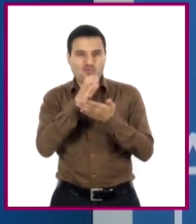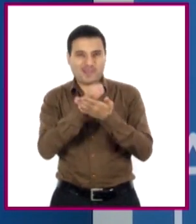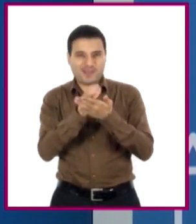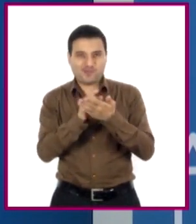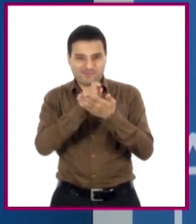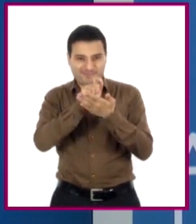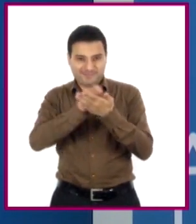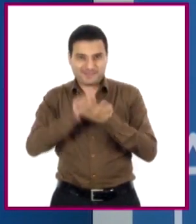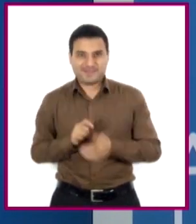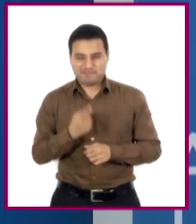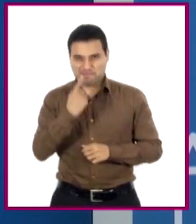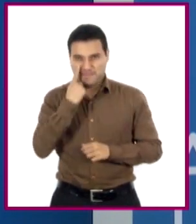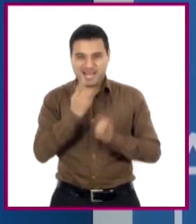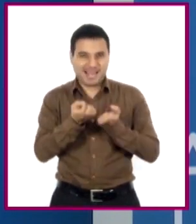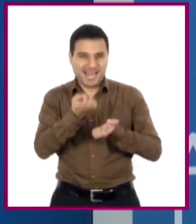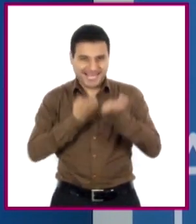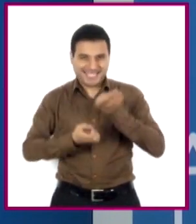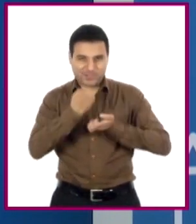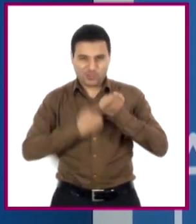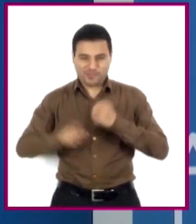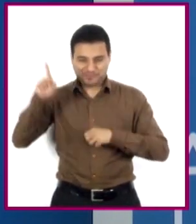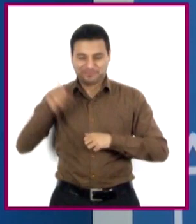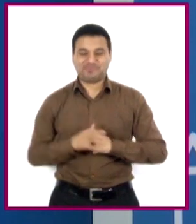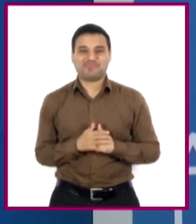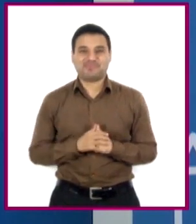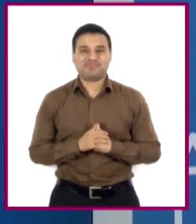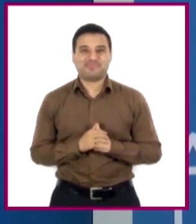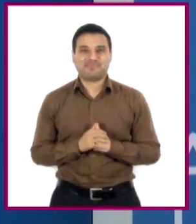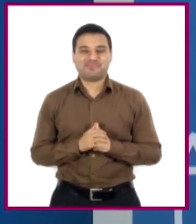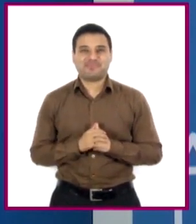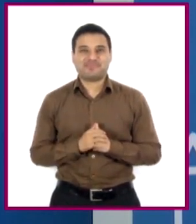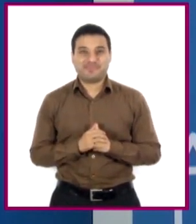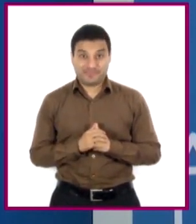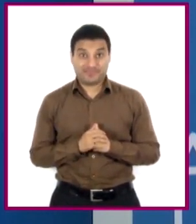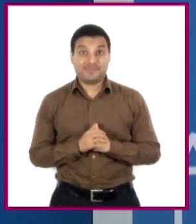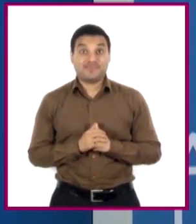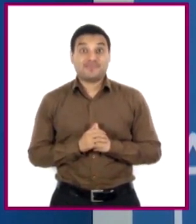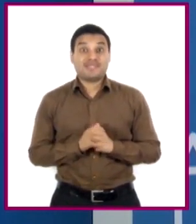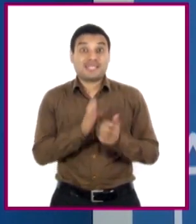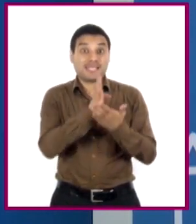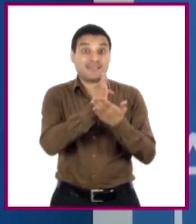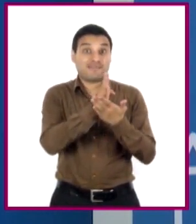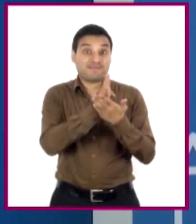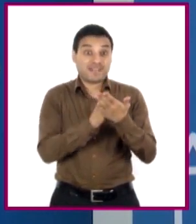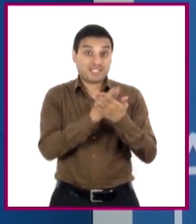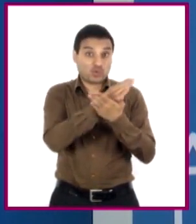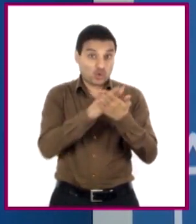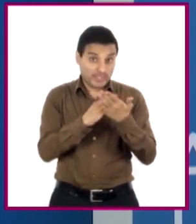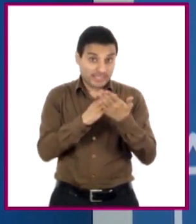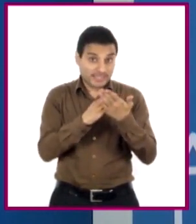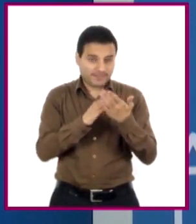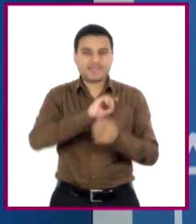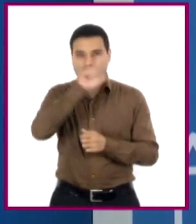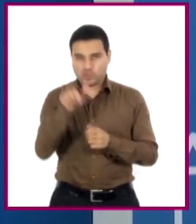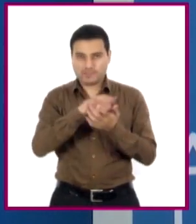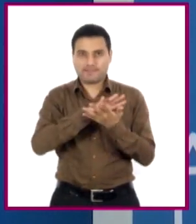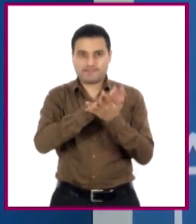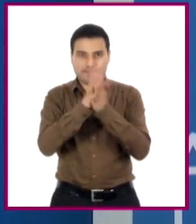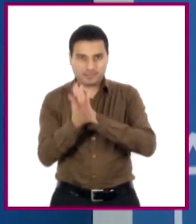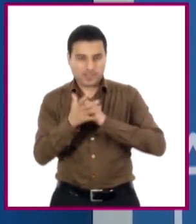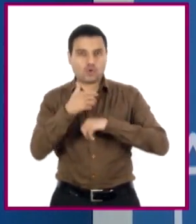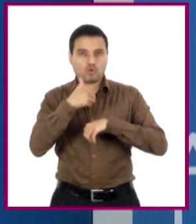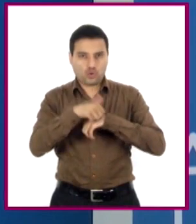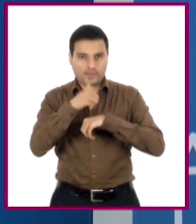y realicemos el siguiente ejercicio. Convertiremos a número decimal cada una de las siguientes fracciones